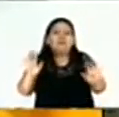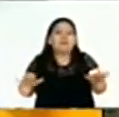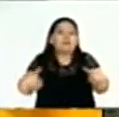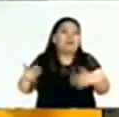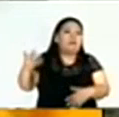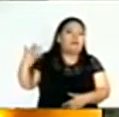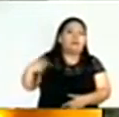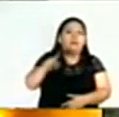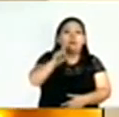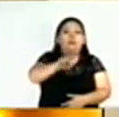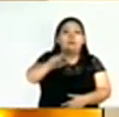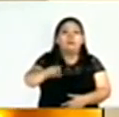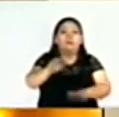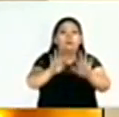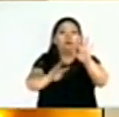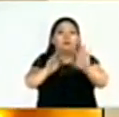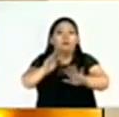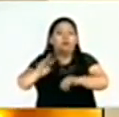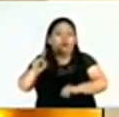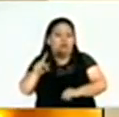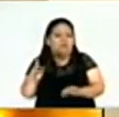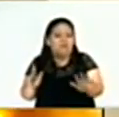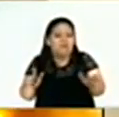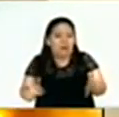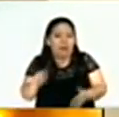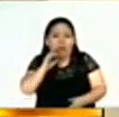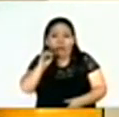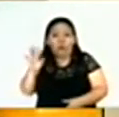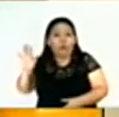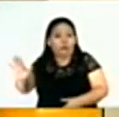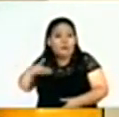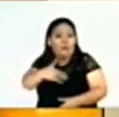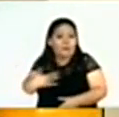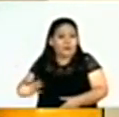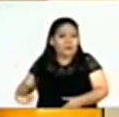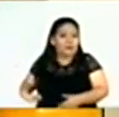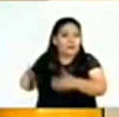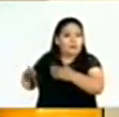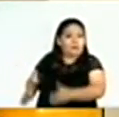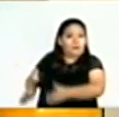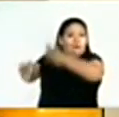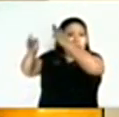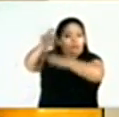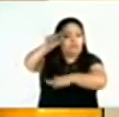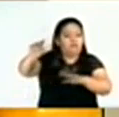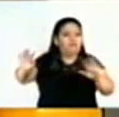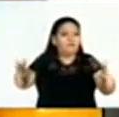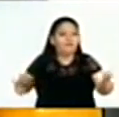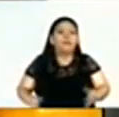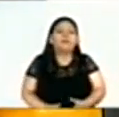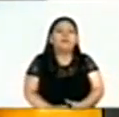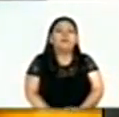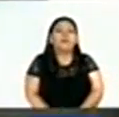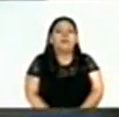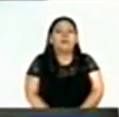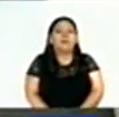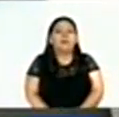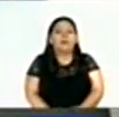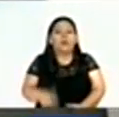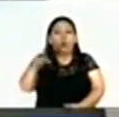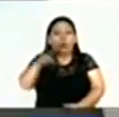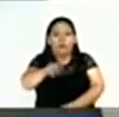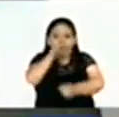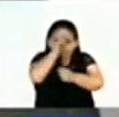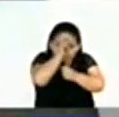desde 1972, escuchemos qué dijo el presidente de la Cámara de Comercio sobre esta edición. Es el